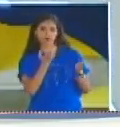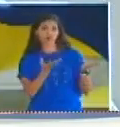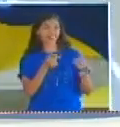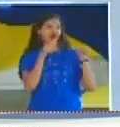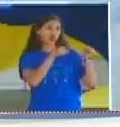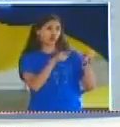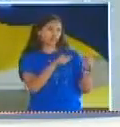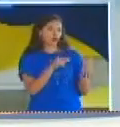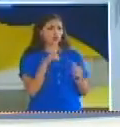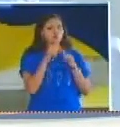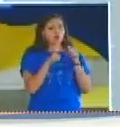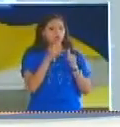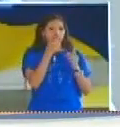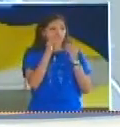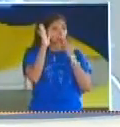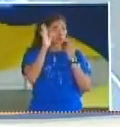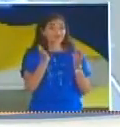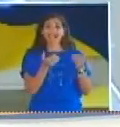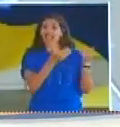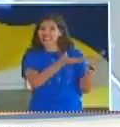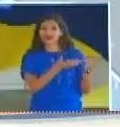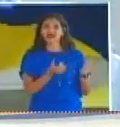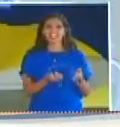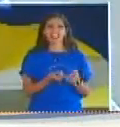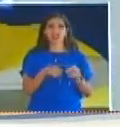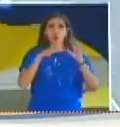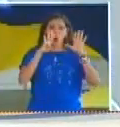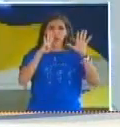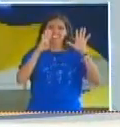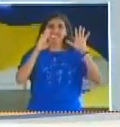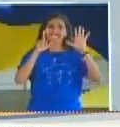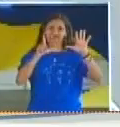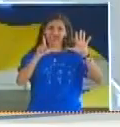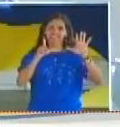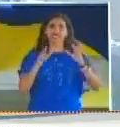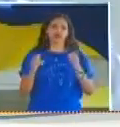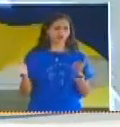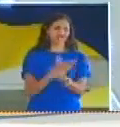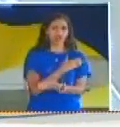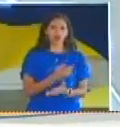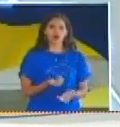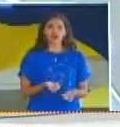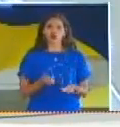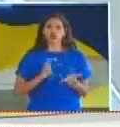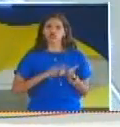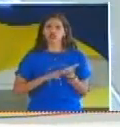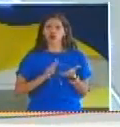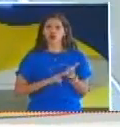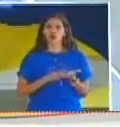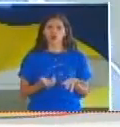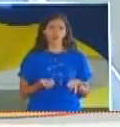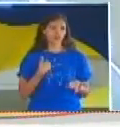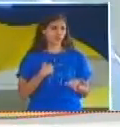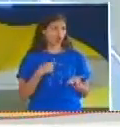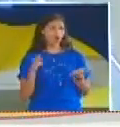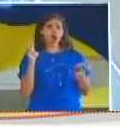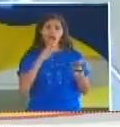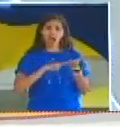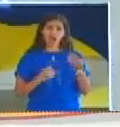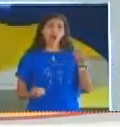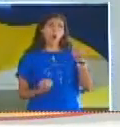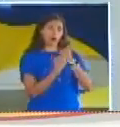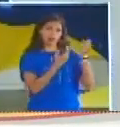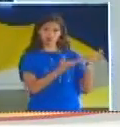los pichones de los mismos que en el 97 nos quitaron las prestaciones sociales. O sea, no vamos a responder a nuestros propios verdugos. Y eso lo tienen